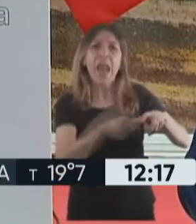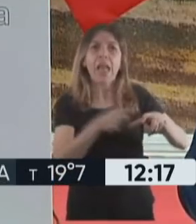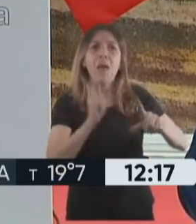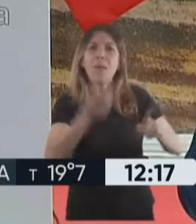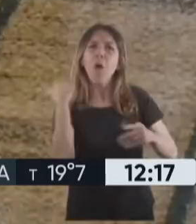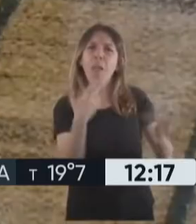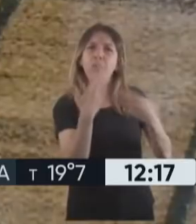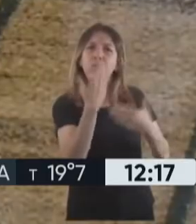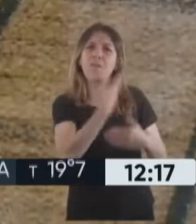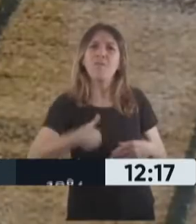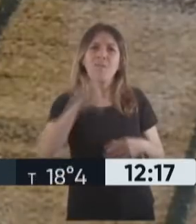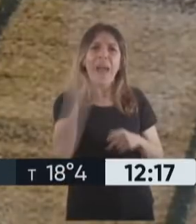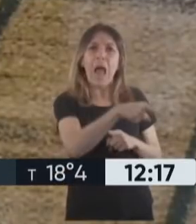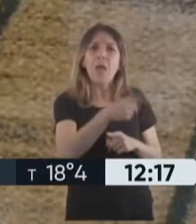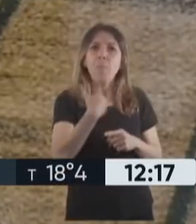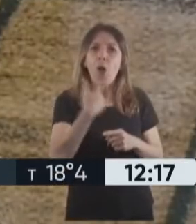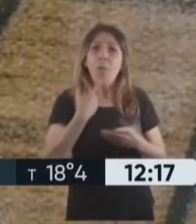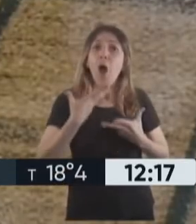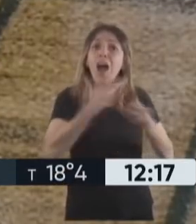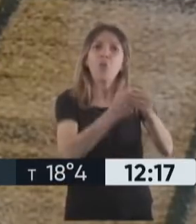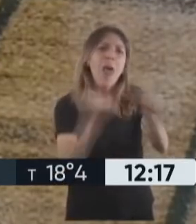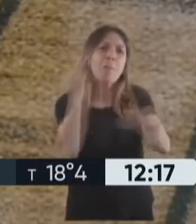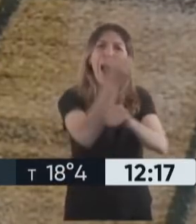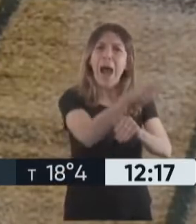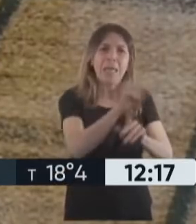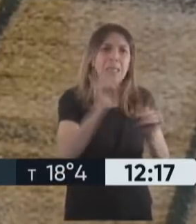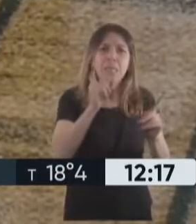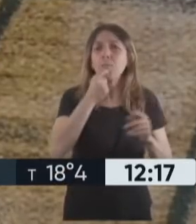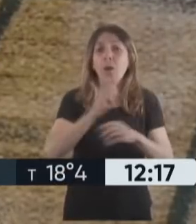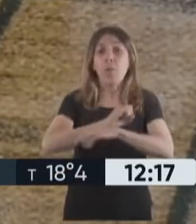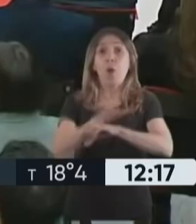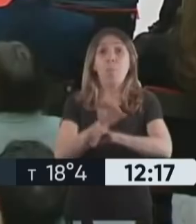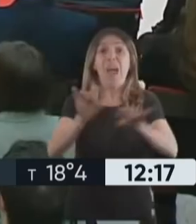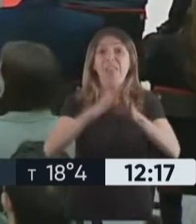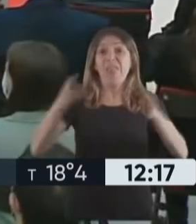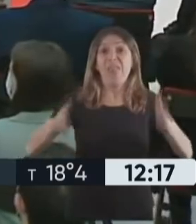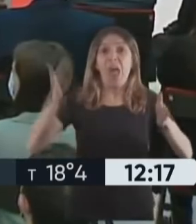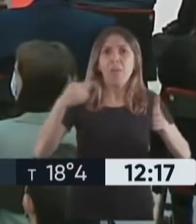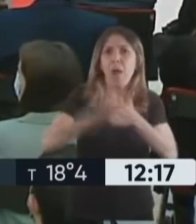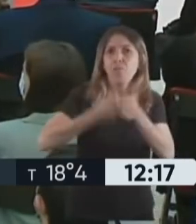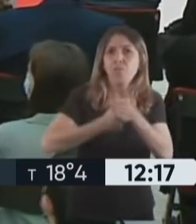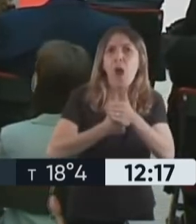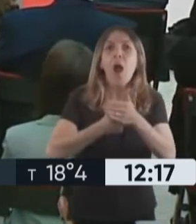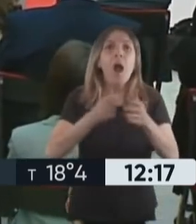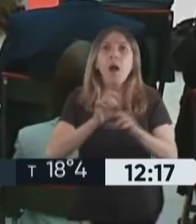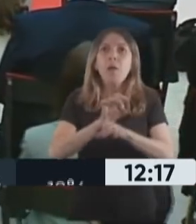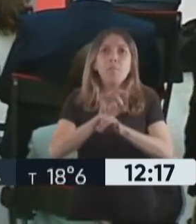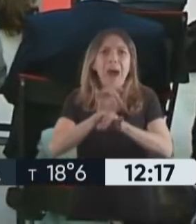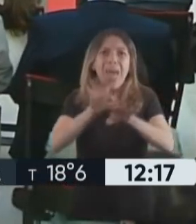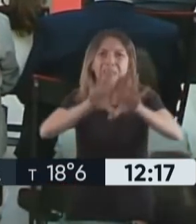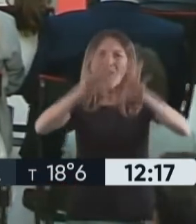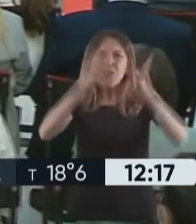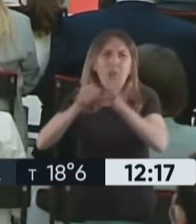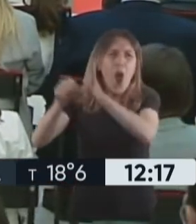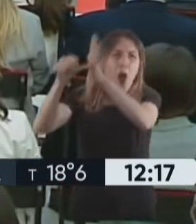en donde podemos colaborar mucho más de lo que lo hacemos hoy día por cierto al enfrentar la pandemia que sabemos no reconoce fronteras es